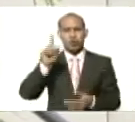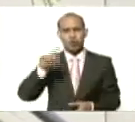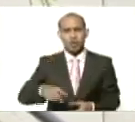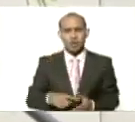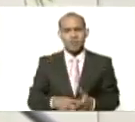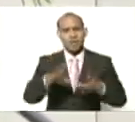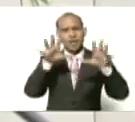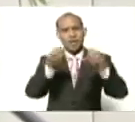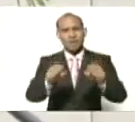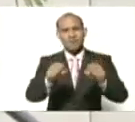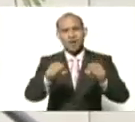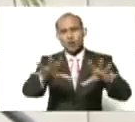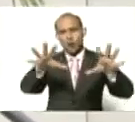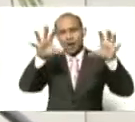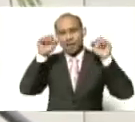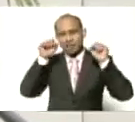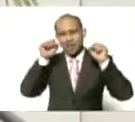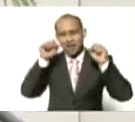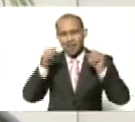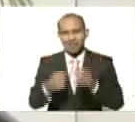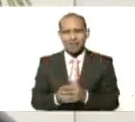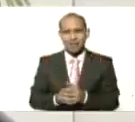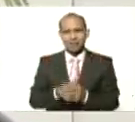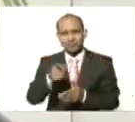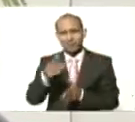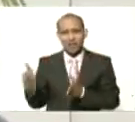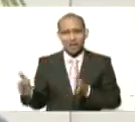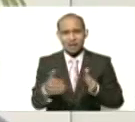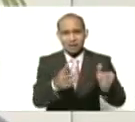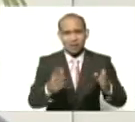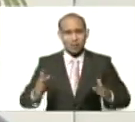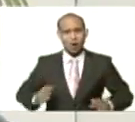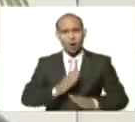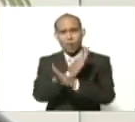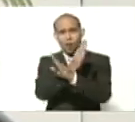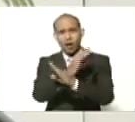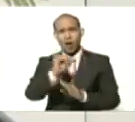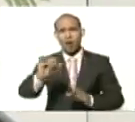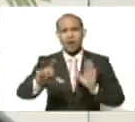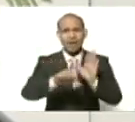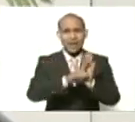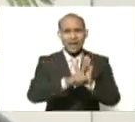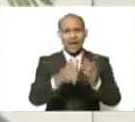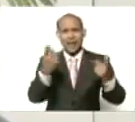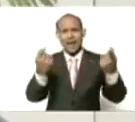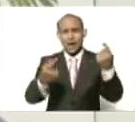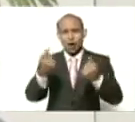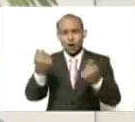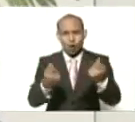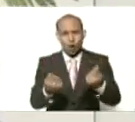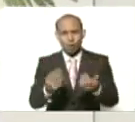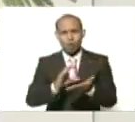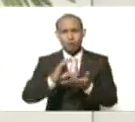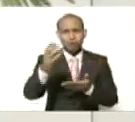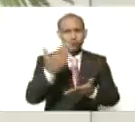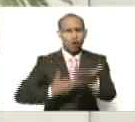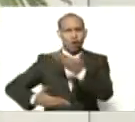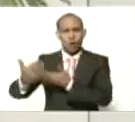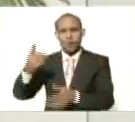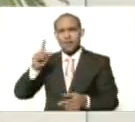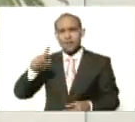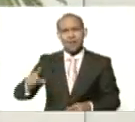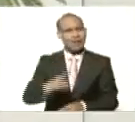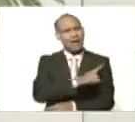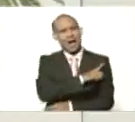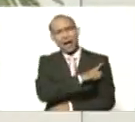los imperios entiendan que por el camino del bloqueo criminal, económico, financiero, comercial,